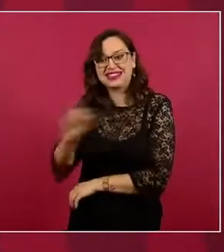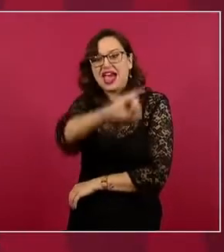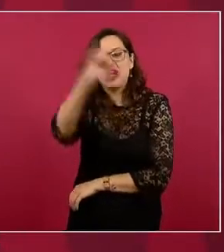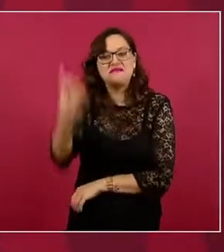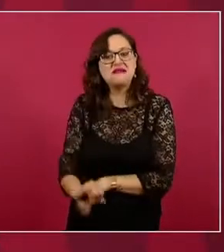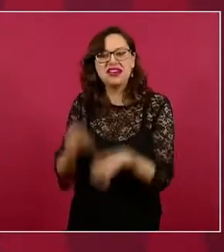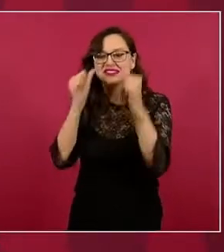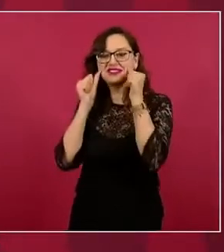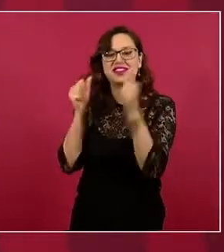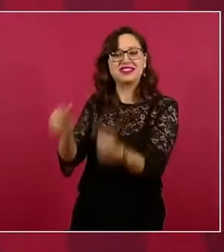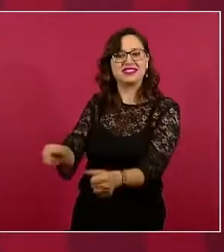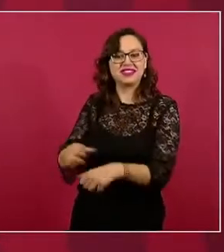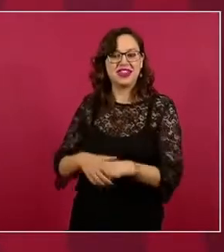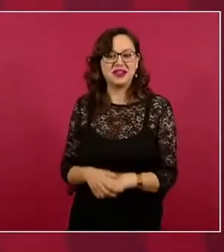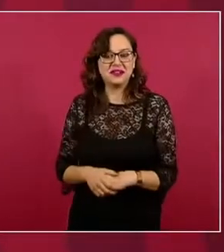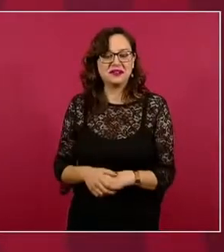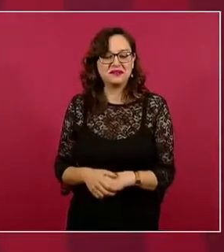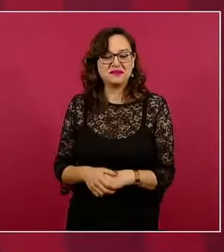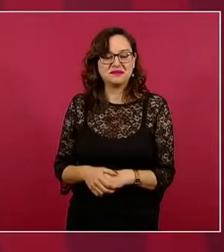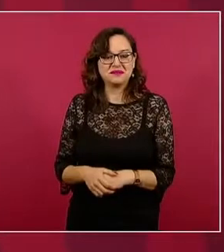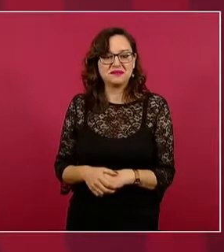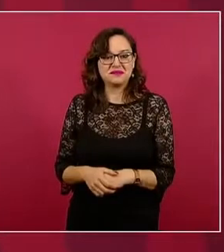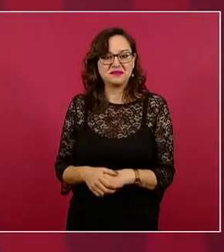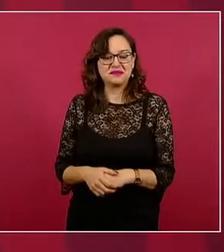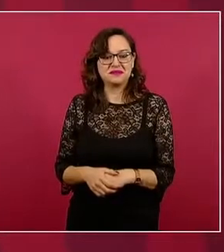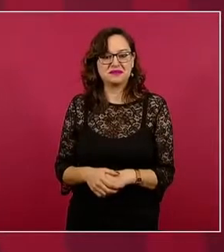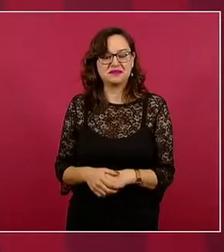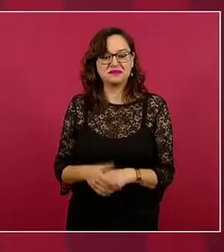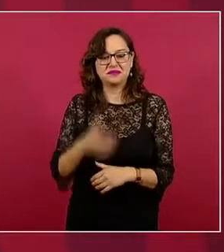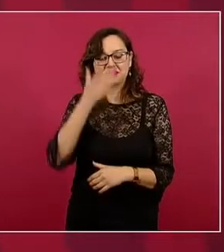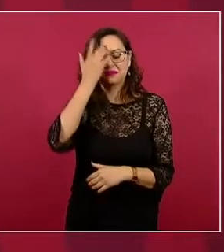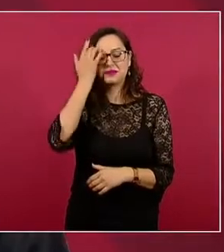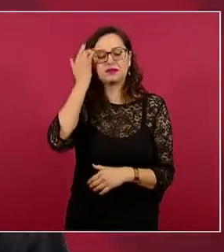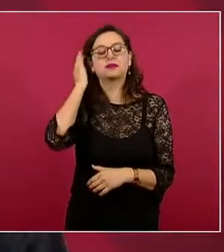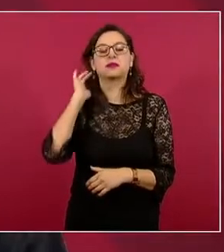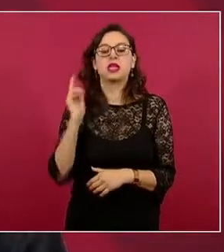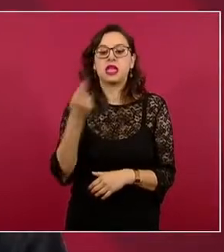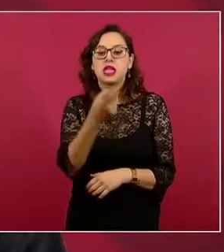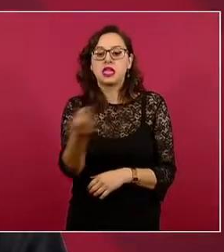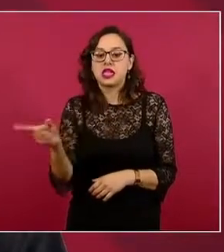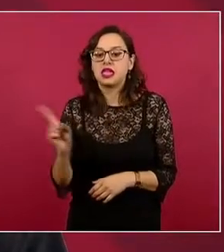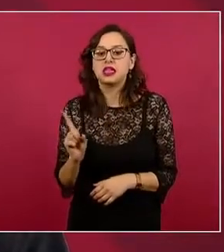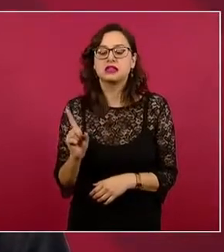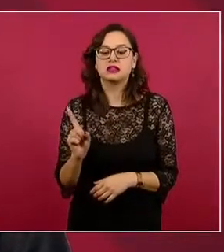Nunca se había atendido tanto a quienes